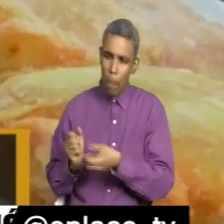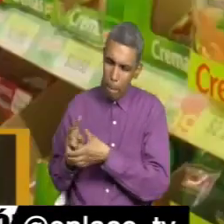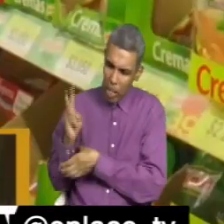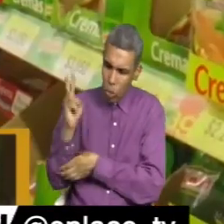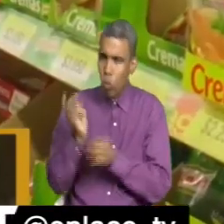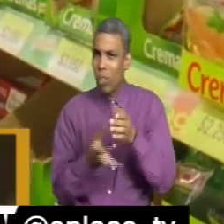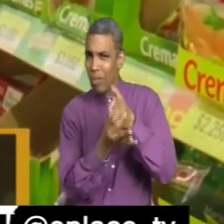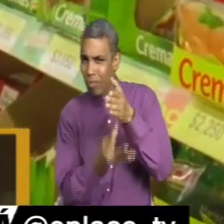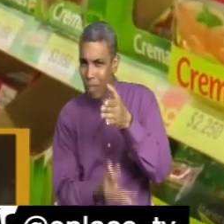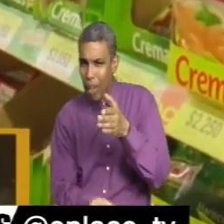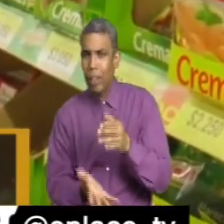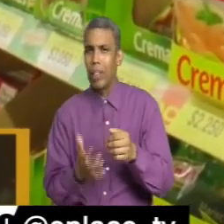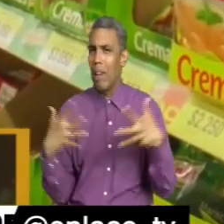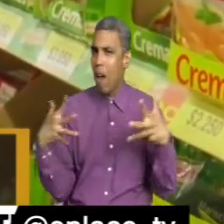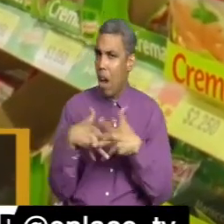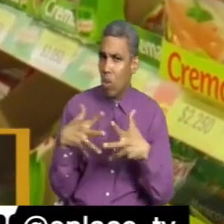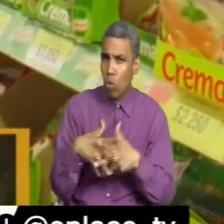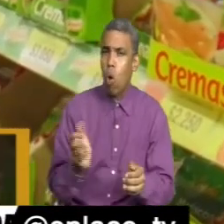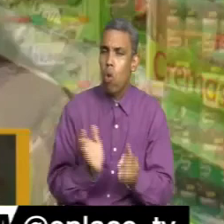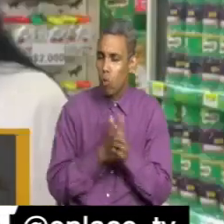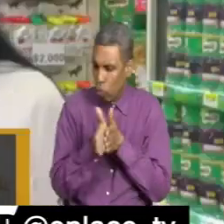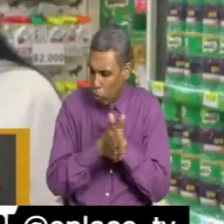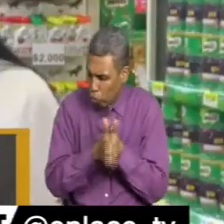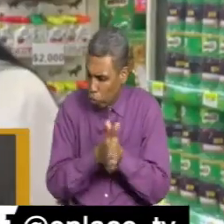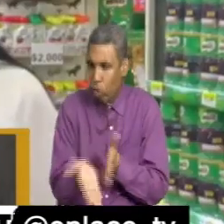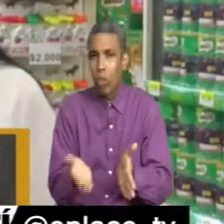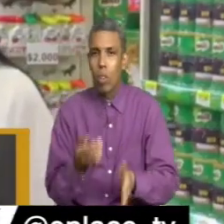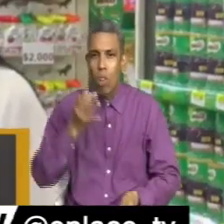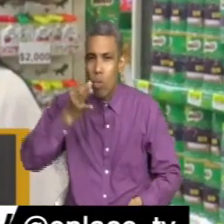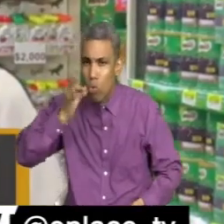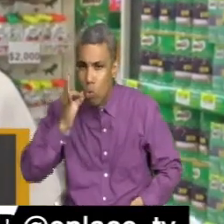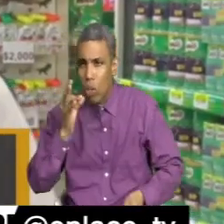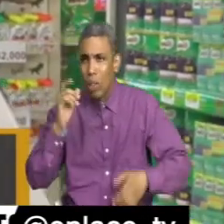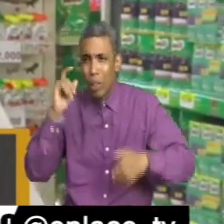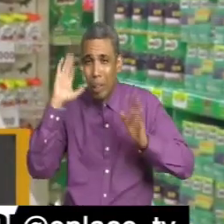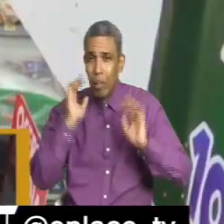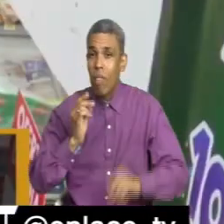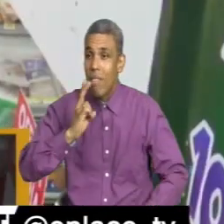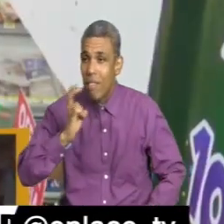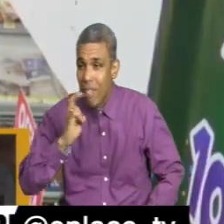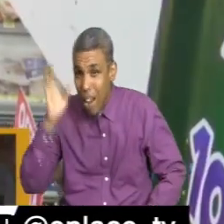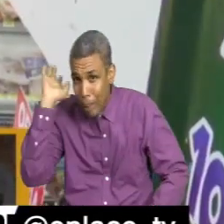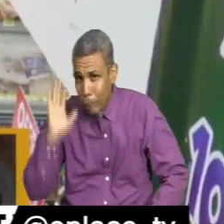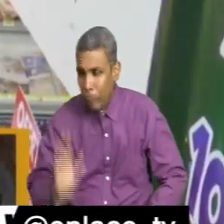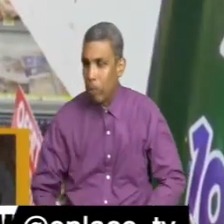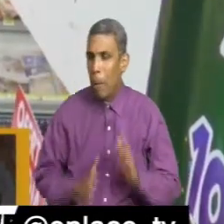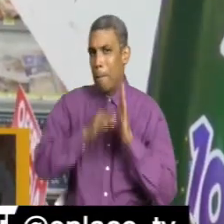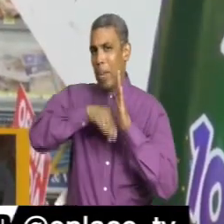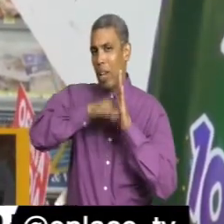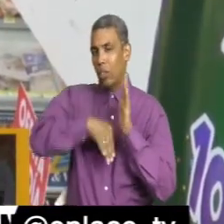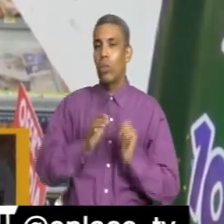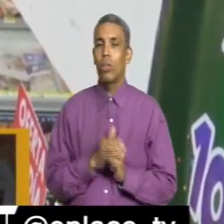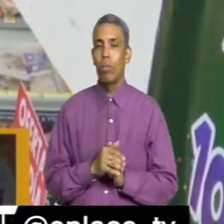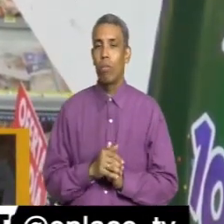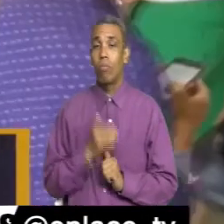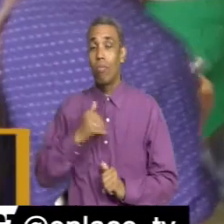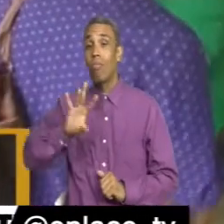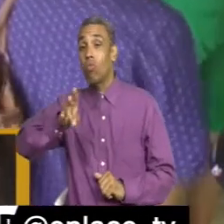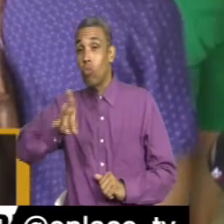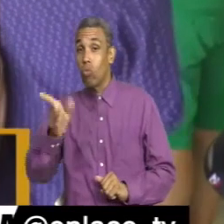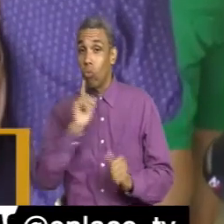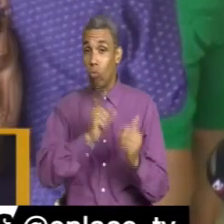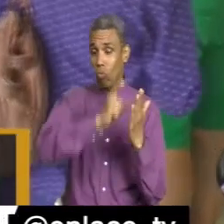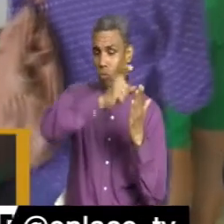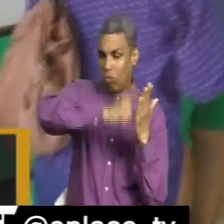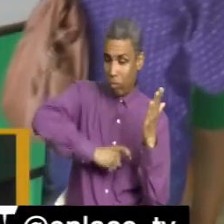aceite, y el arroz, y el chocolate, y el café, y las carnes frías. Autoservicios La Quinta recibe todas las